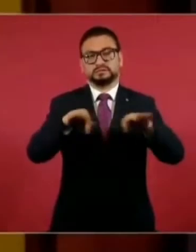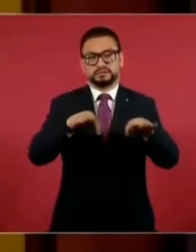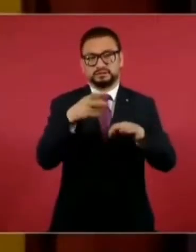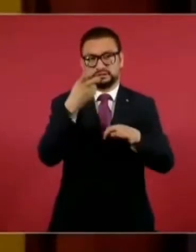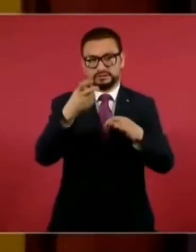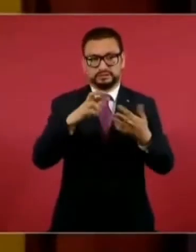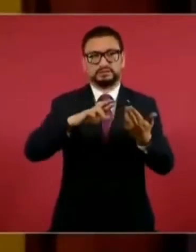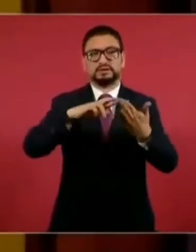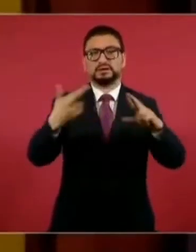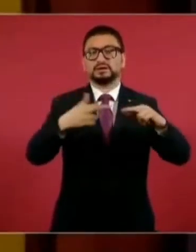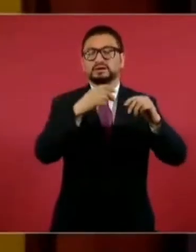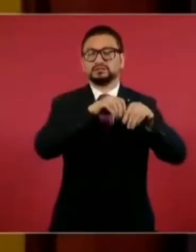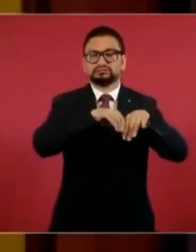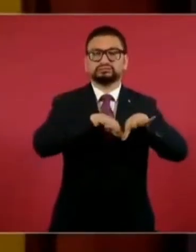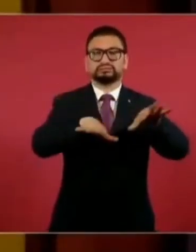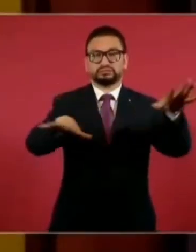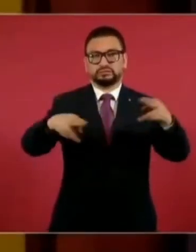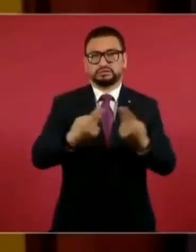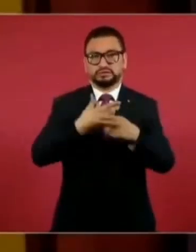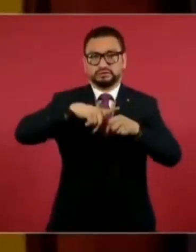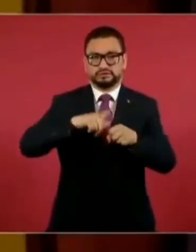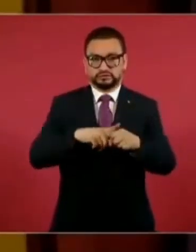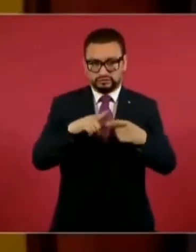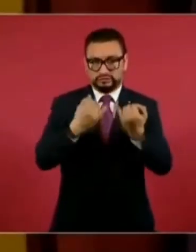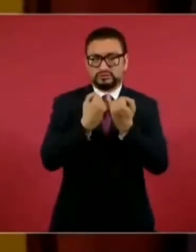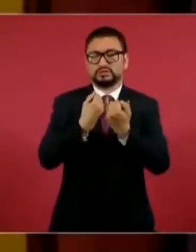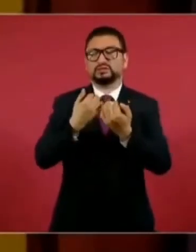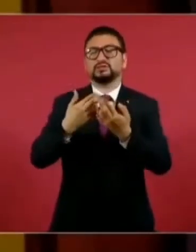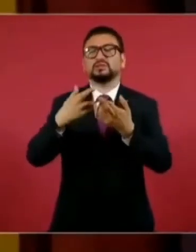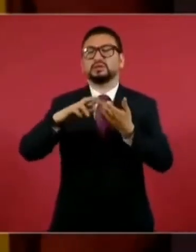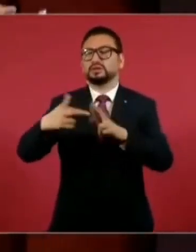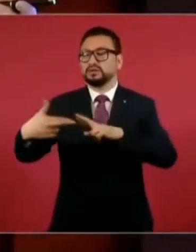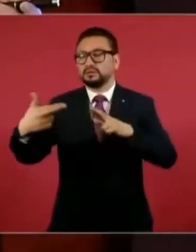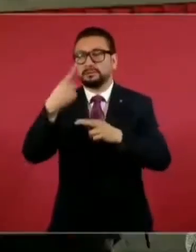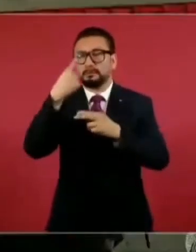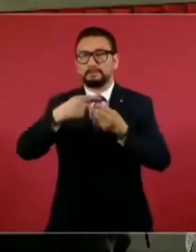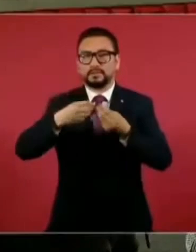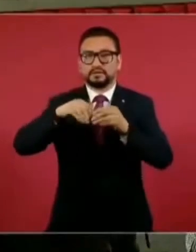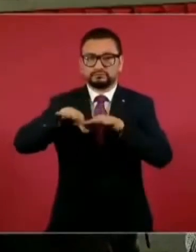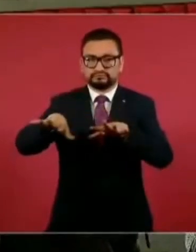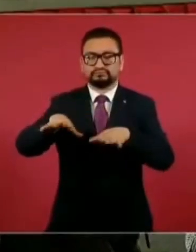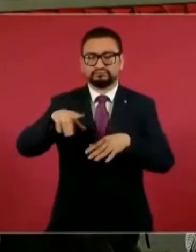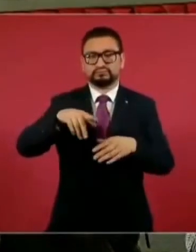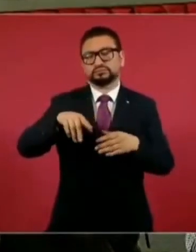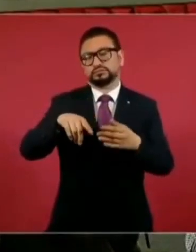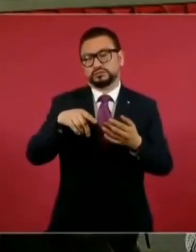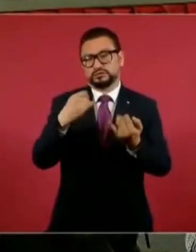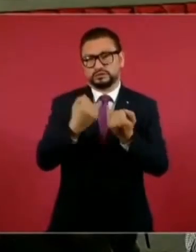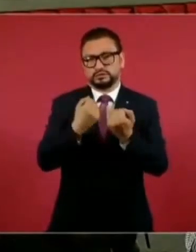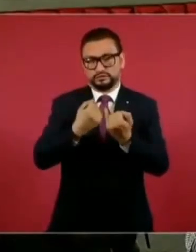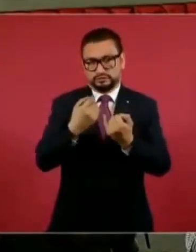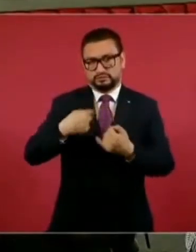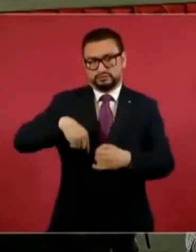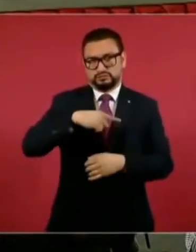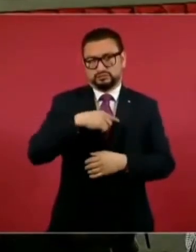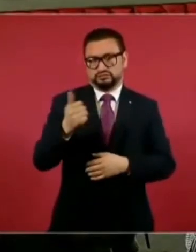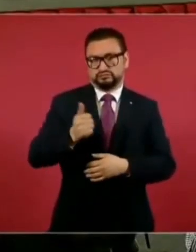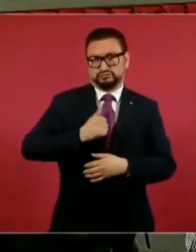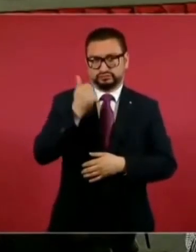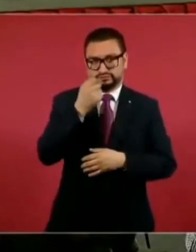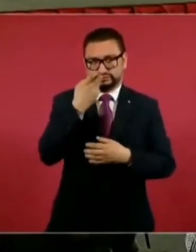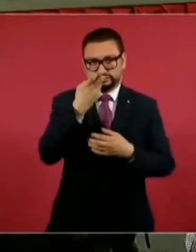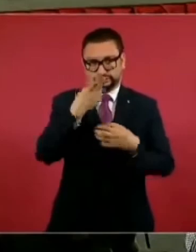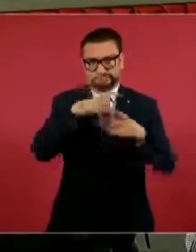red nacional de transmisión, las redes generales de distribución, y con eso, pues bueno, aprovechamos perfectamente toda esta